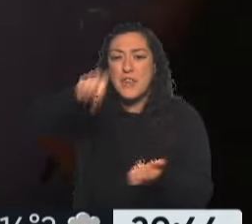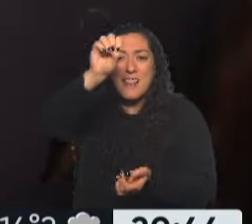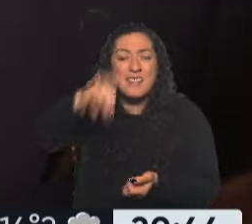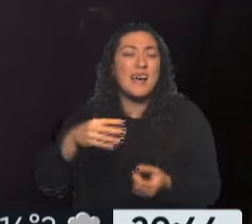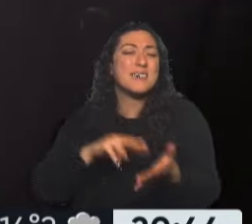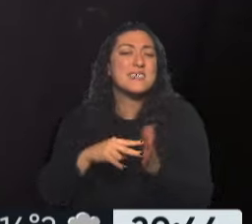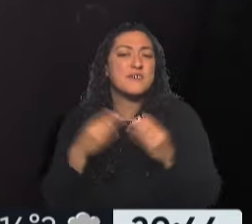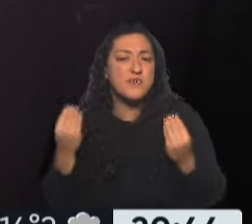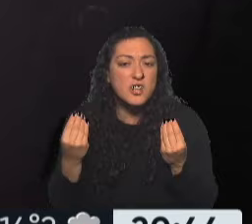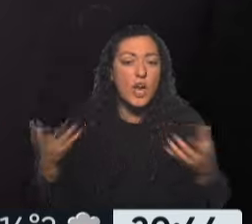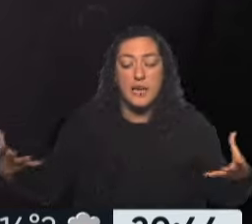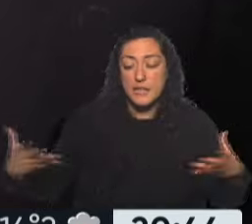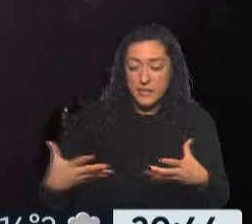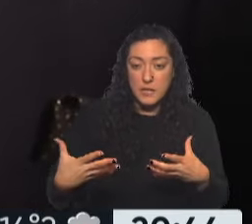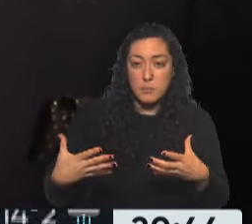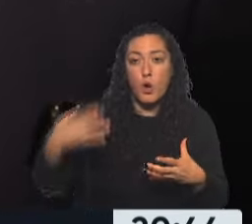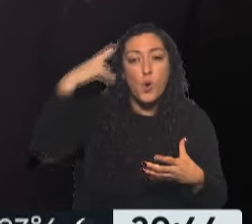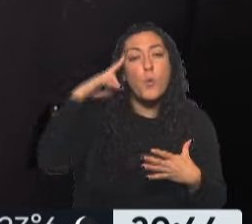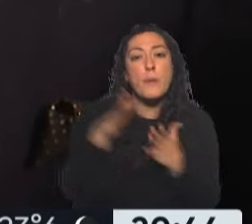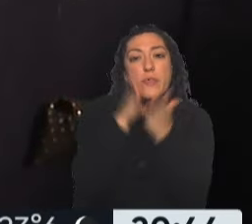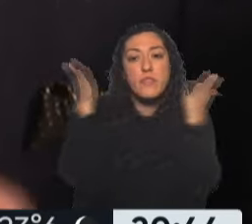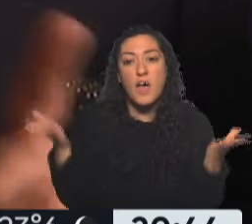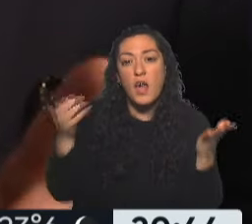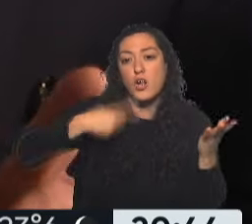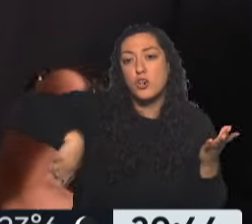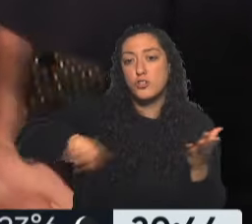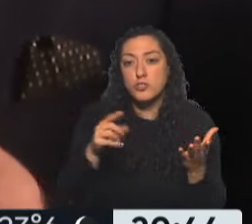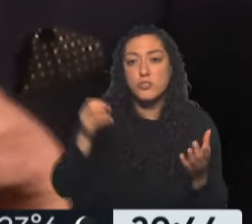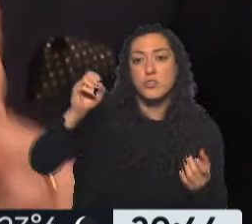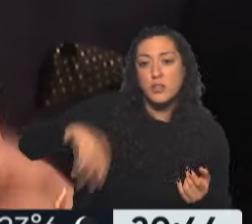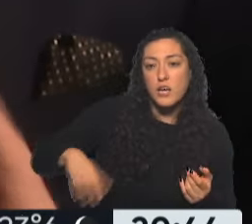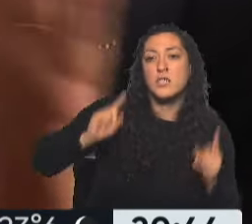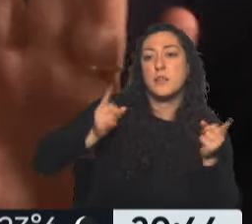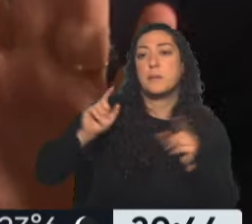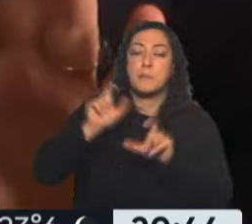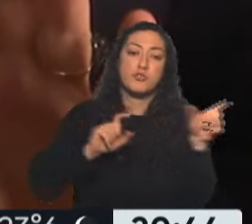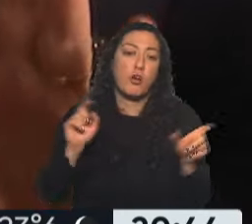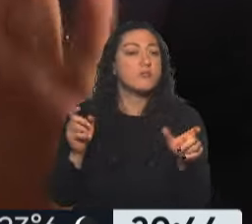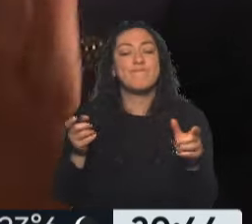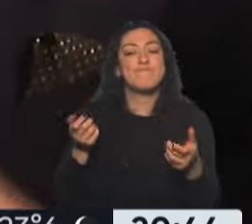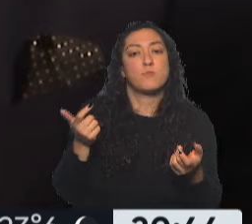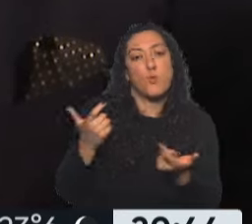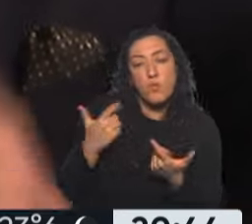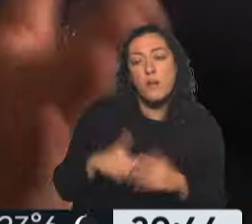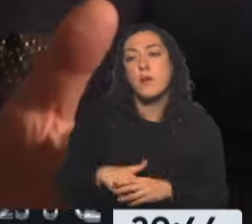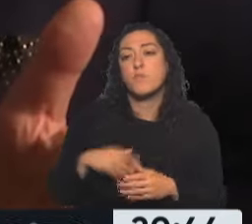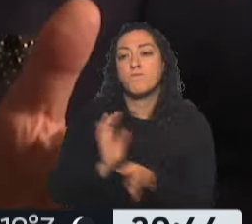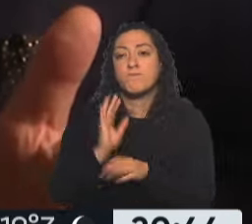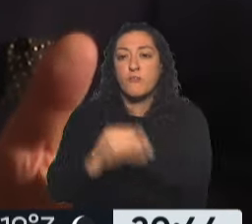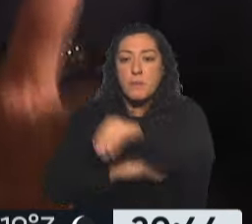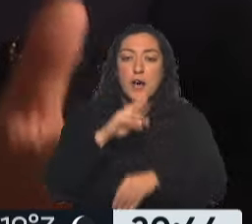Fierro? Que reconozcan al equipo de Nueve Diarios, los que estamos, que fuimos parte, y los que ya no están, todos, porque era una familia.